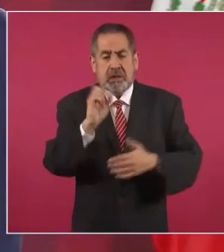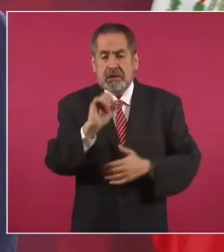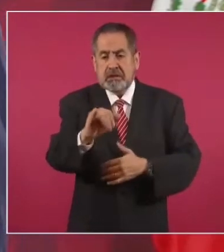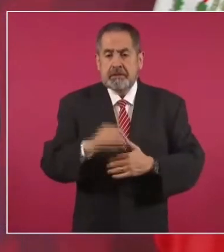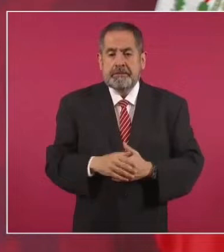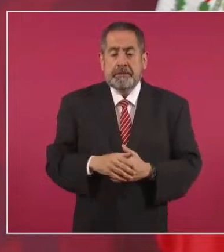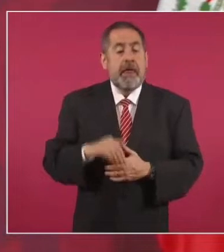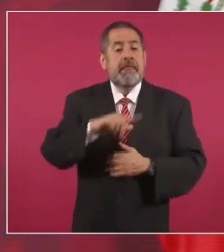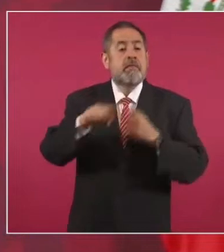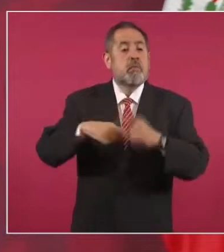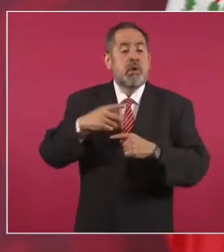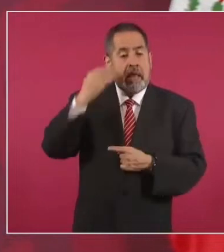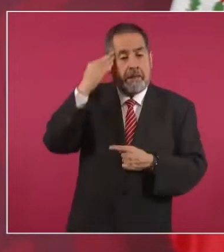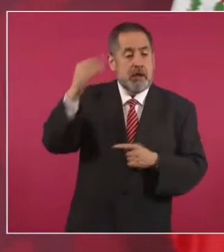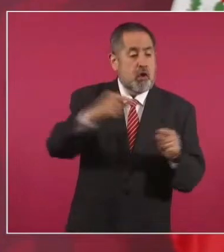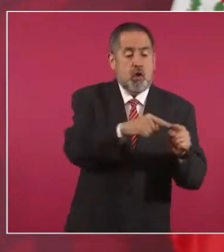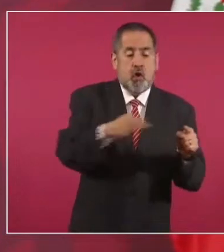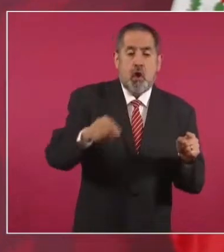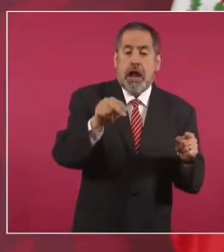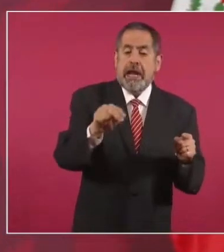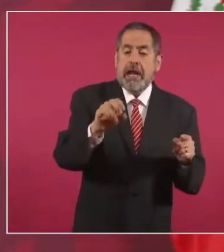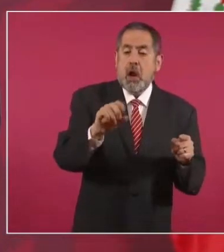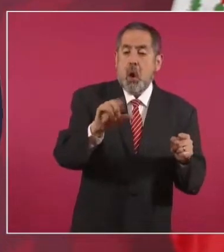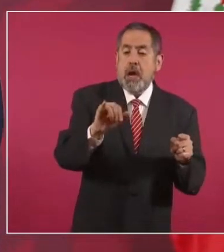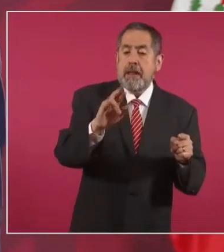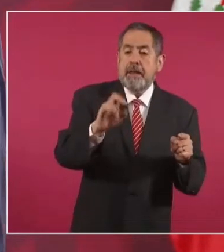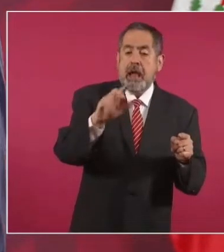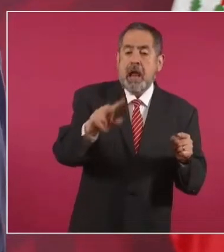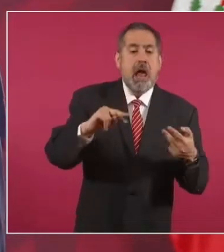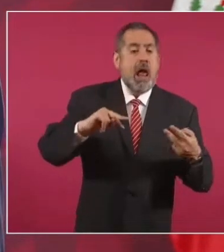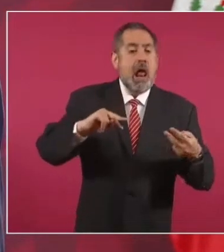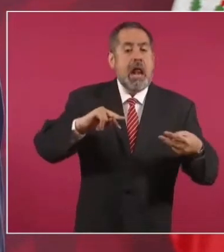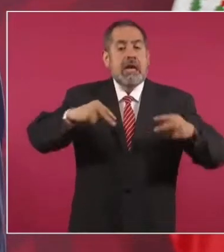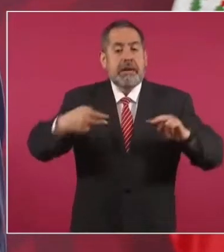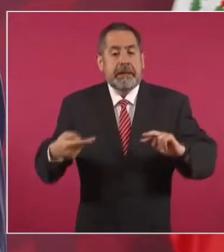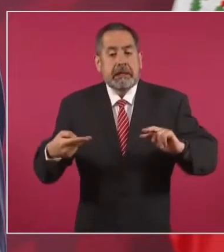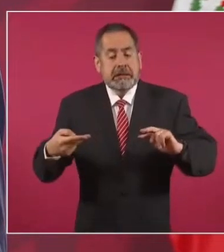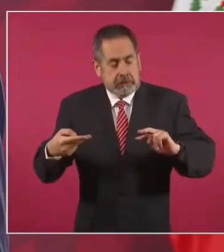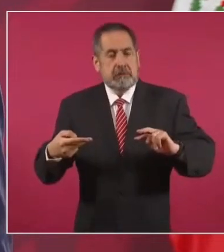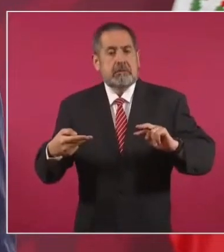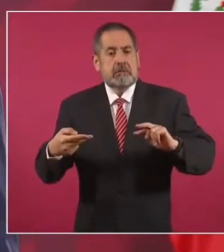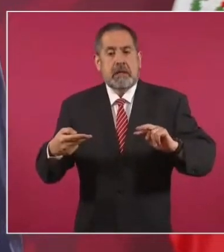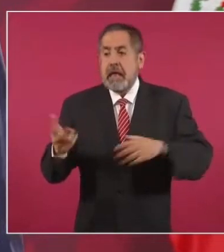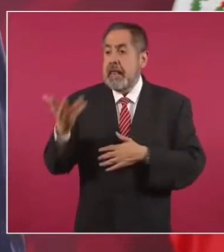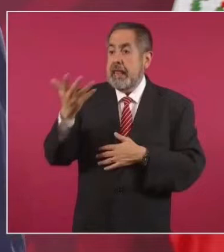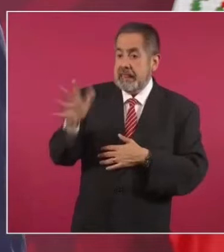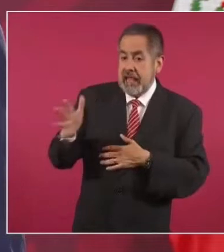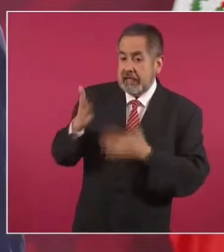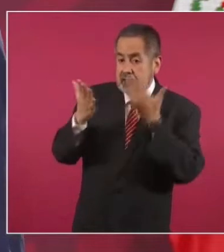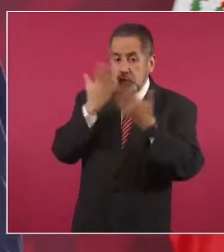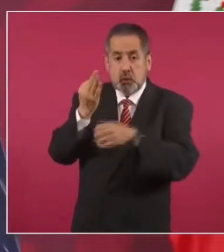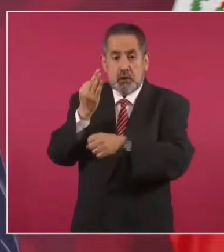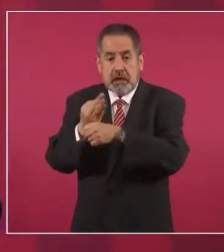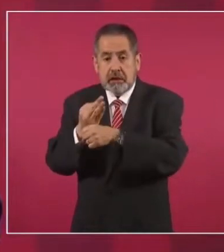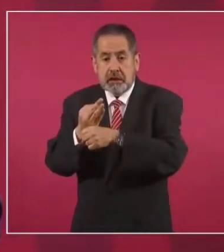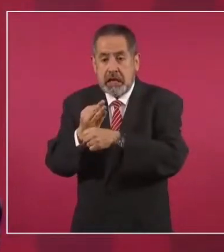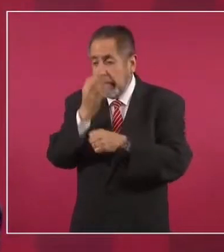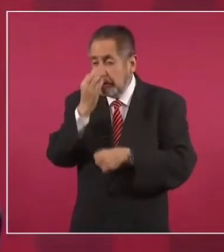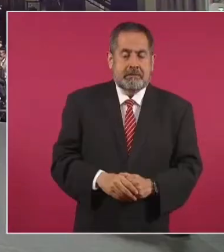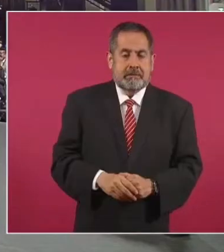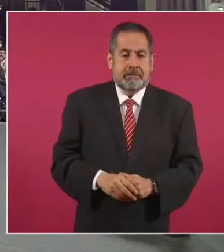periodo neoliberal se invirtieron las cosas. De cada 10 ingresaba